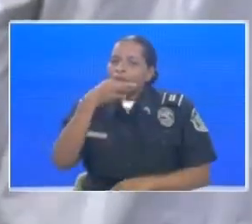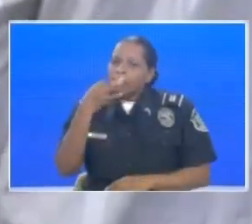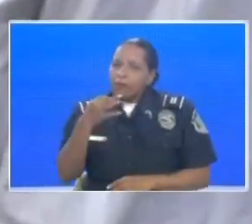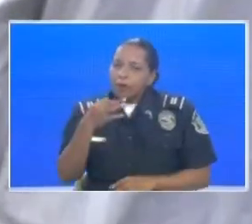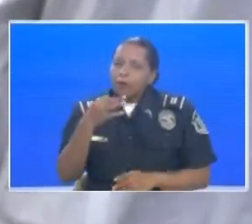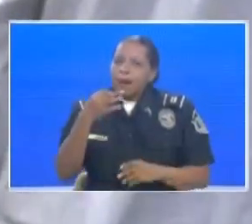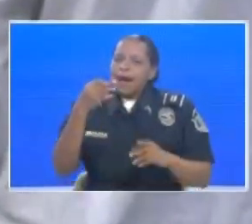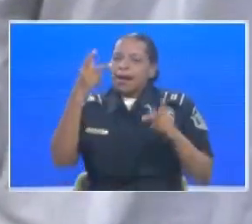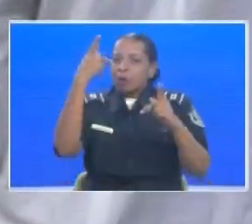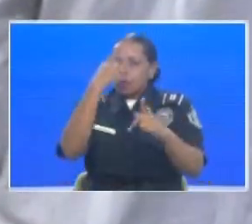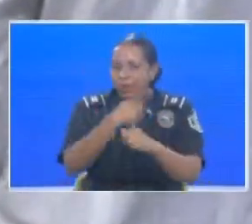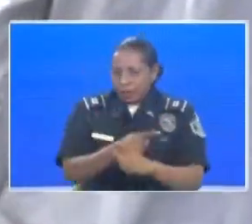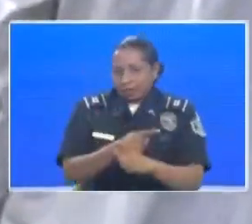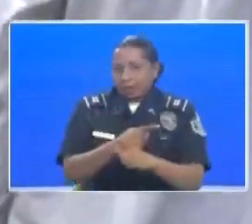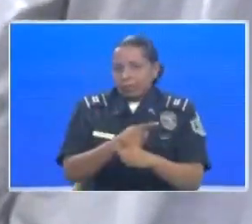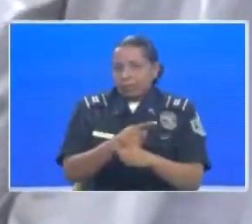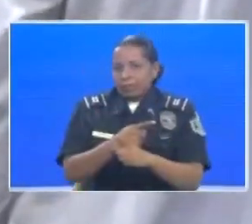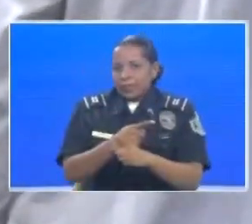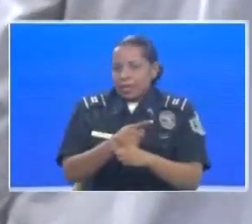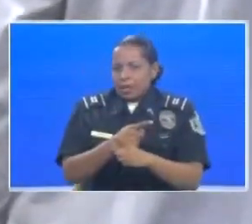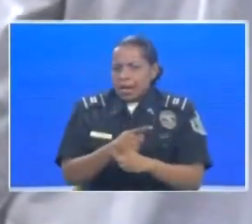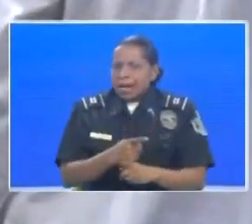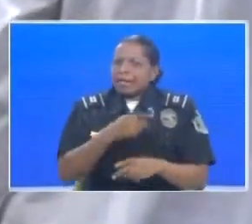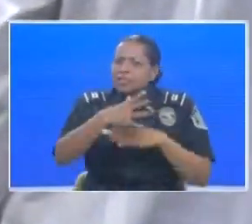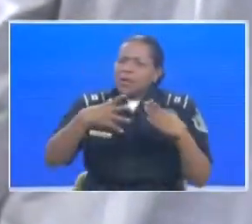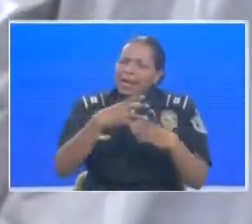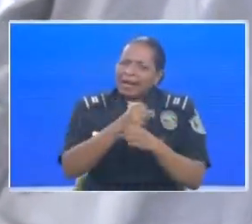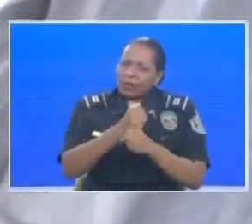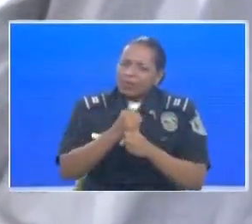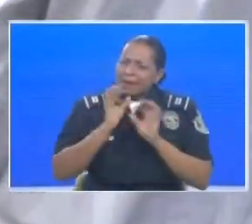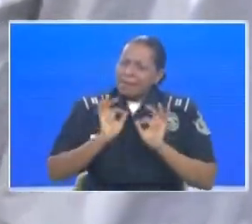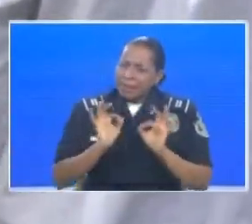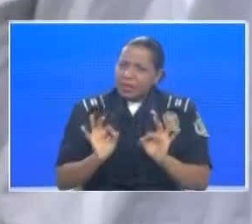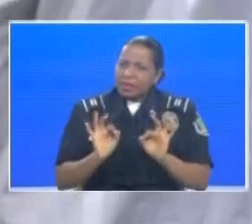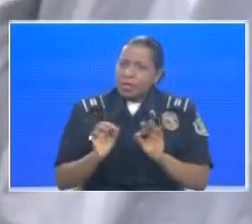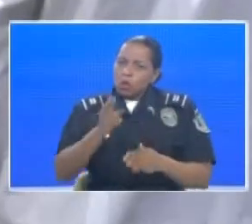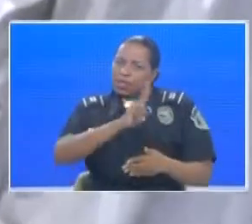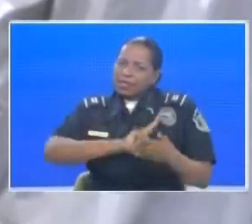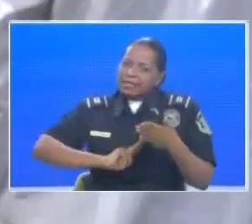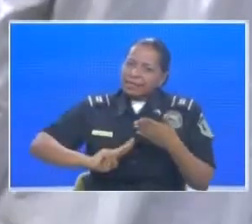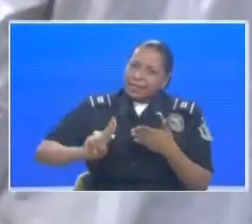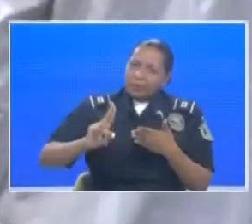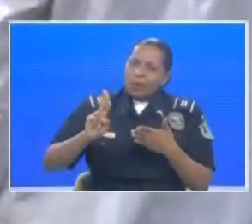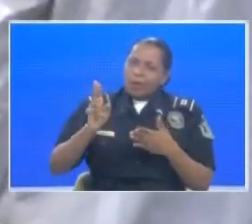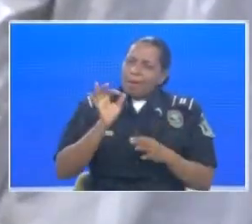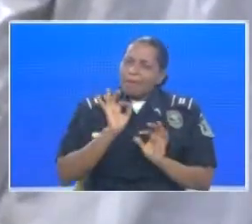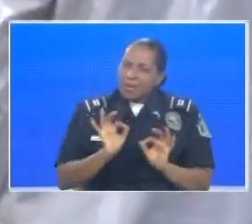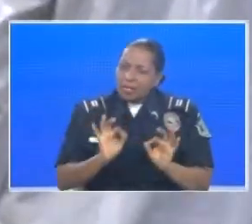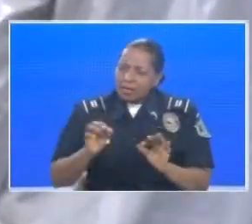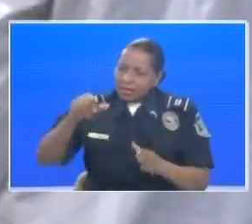obviamente, haciendo las cosas bien, utilizando bien el agua.